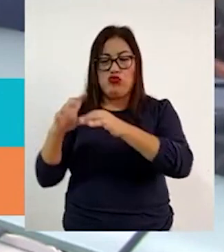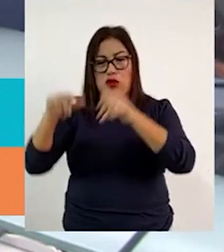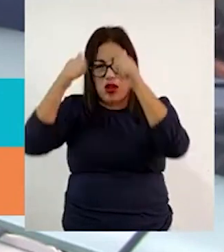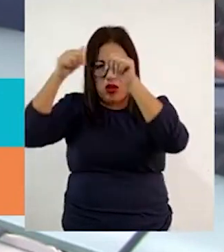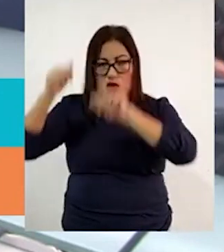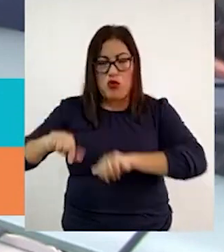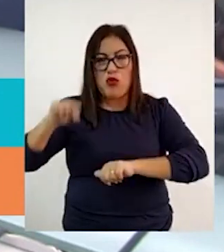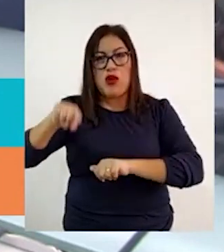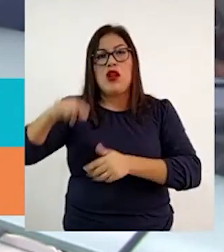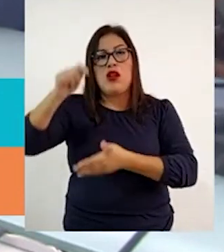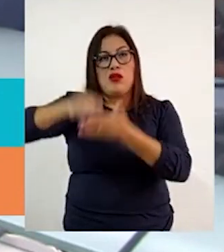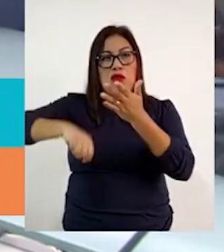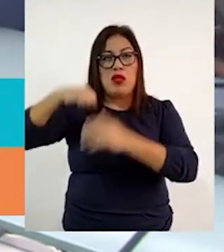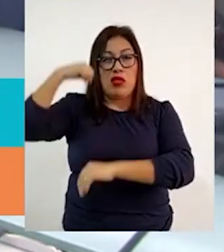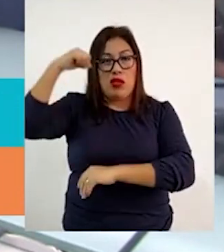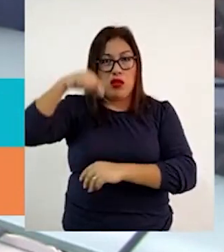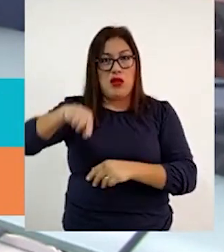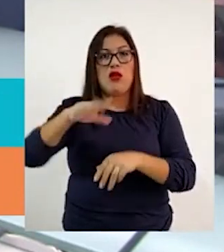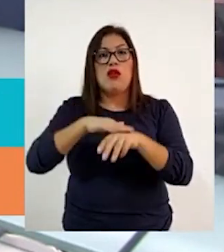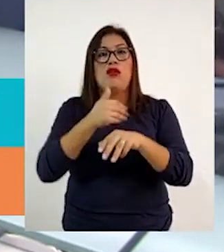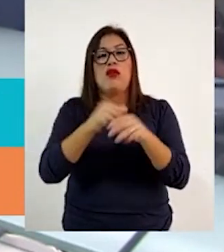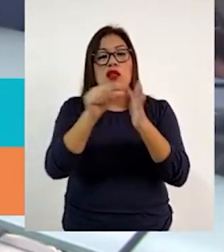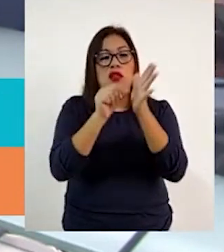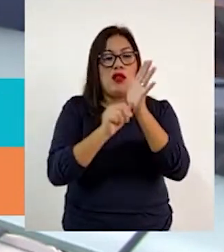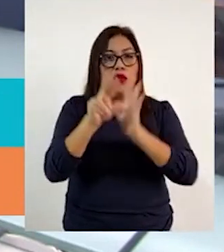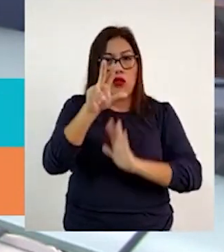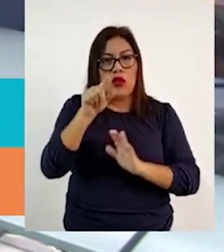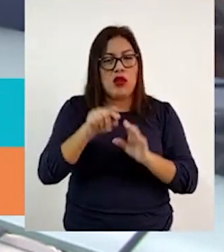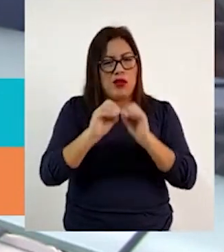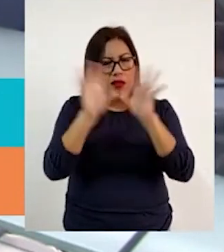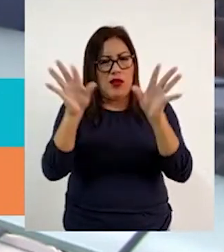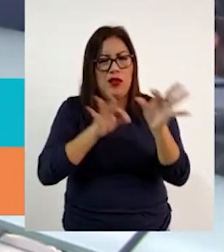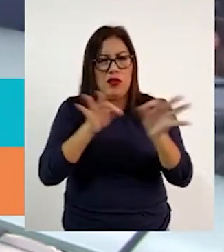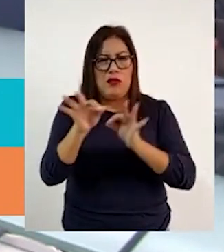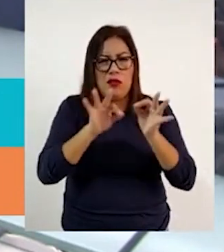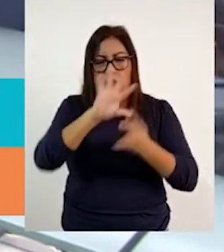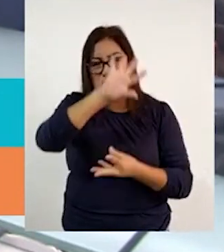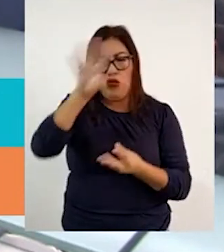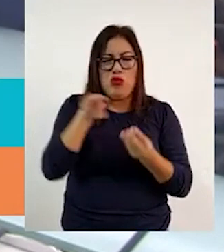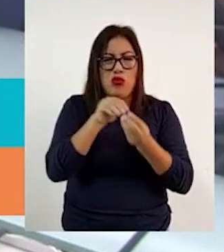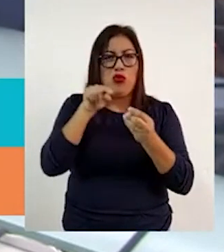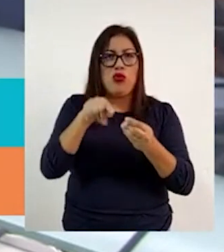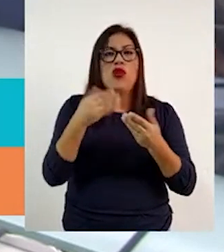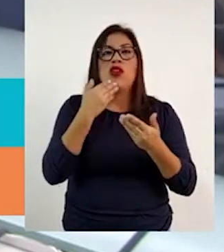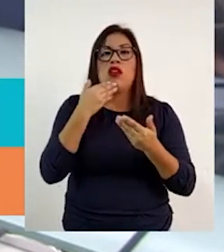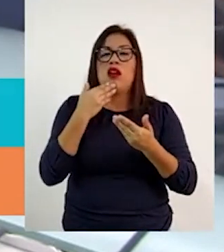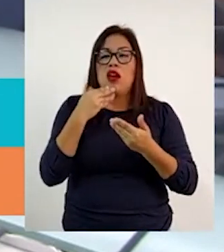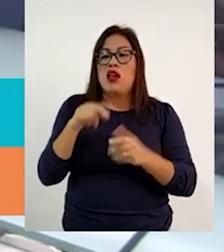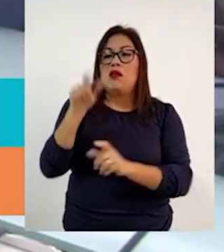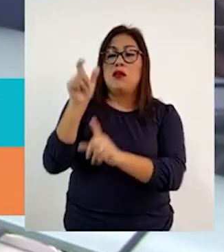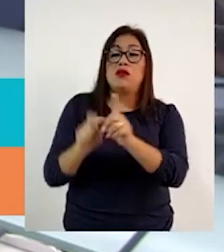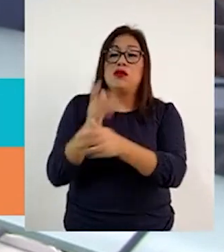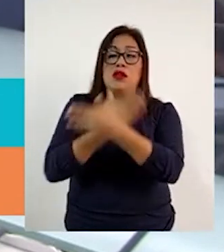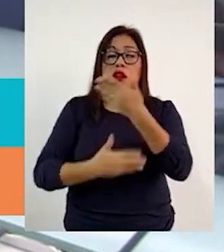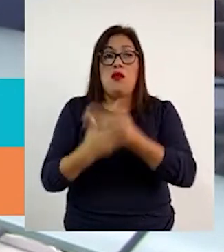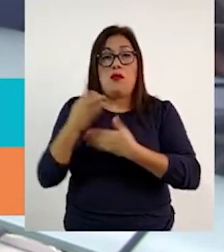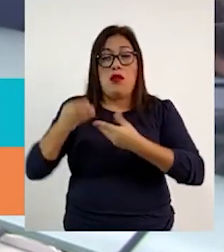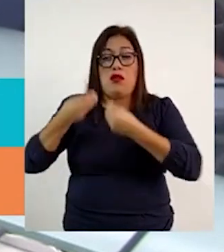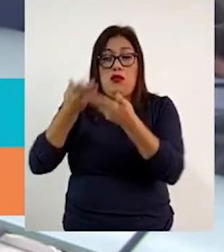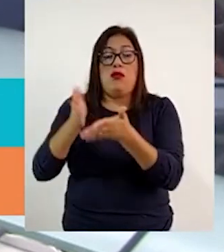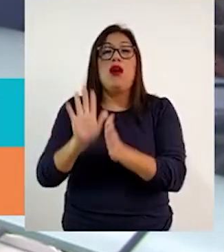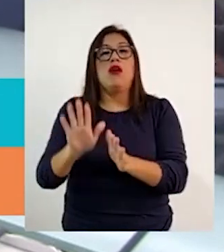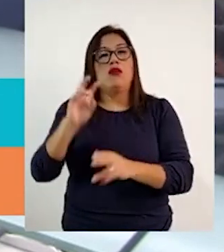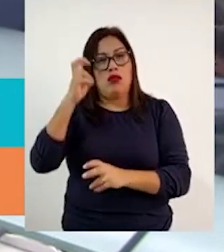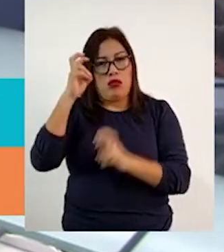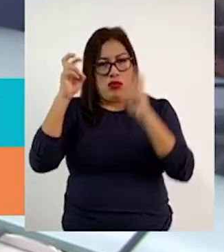lo establece claramente. Todo lo que compete hoy a la persona con discapacidad es tema de derechos